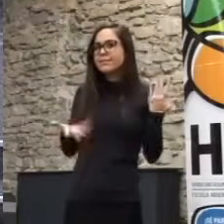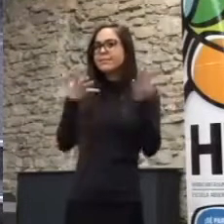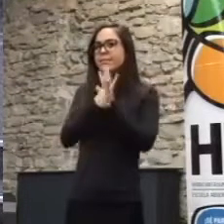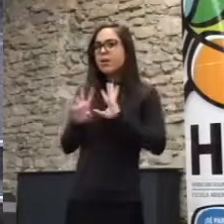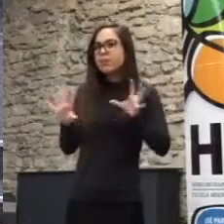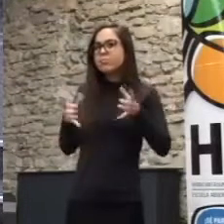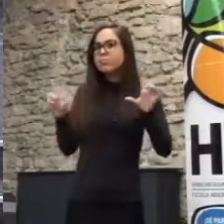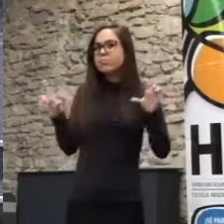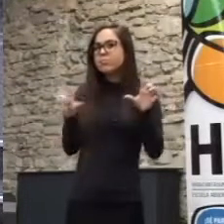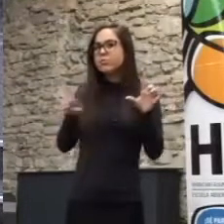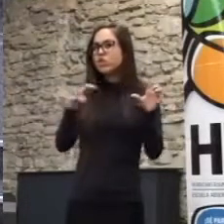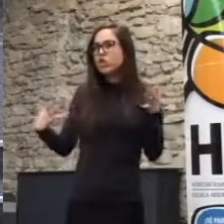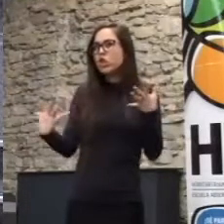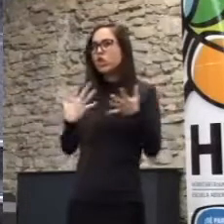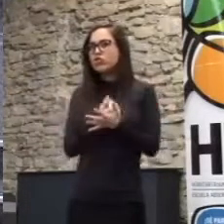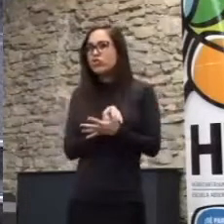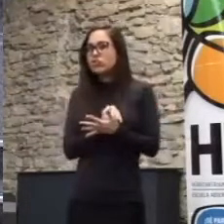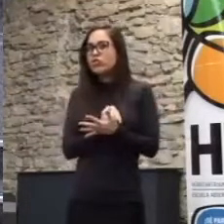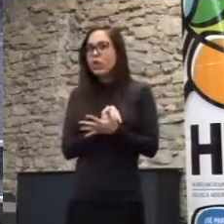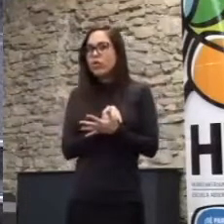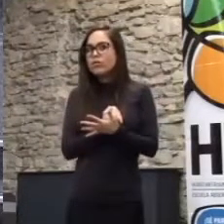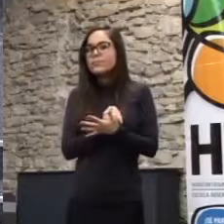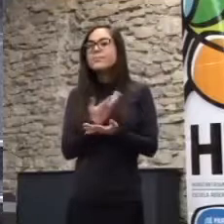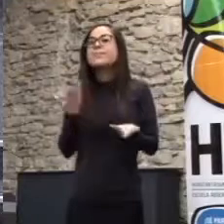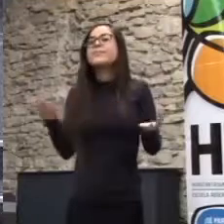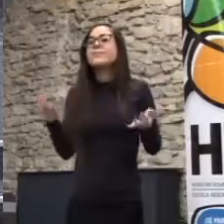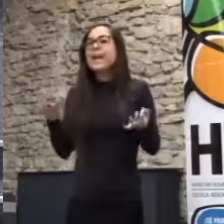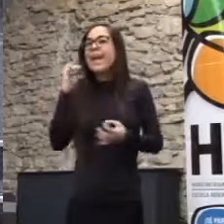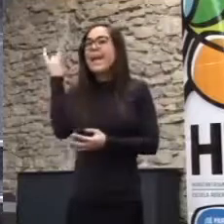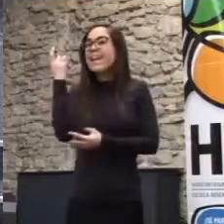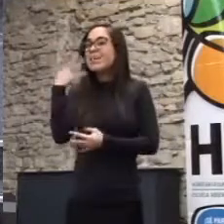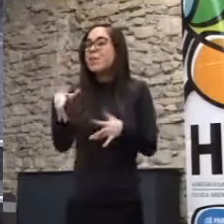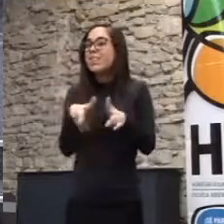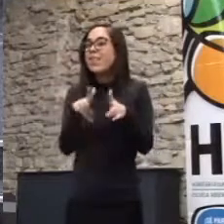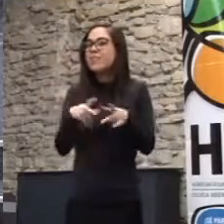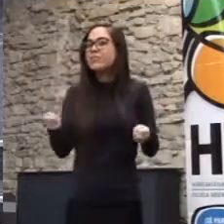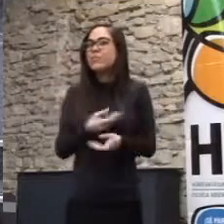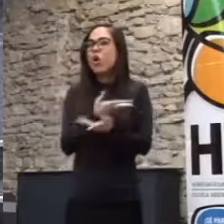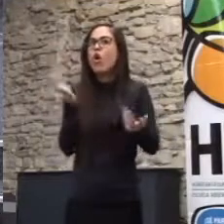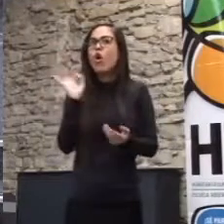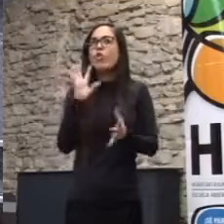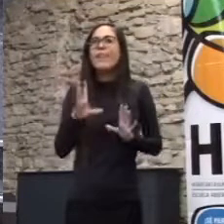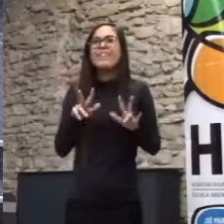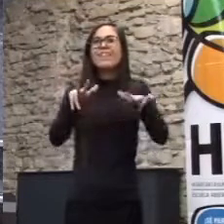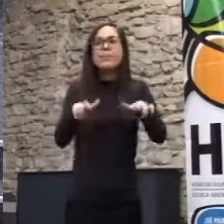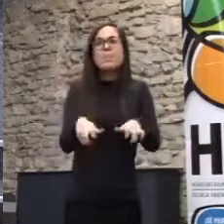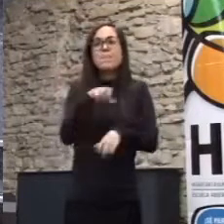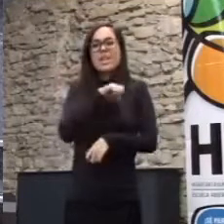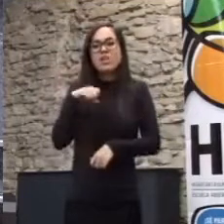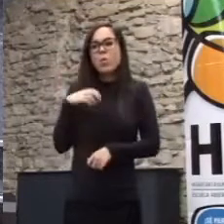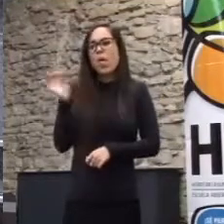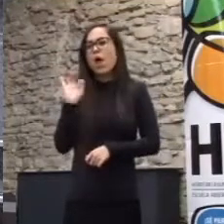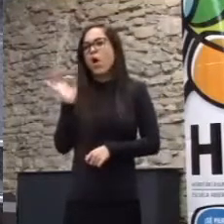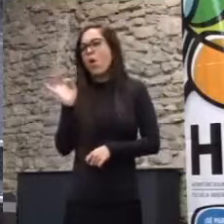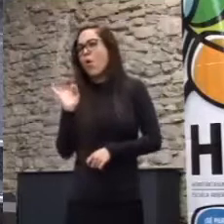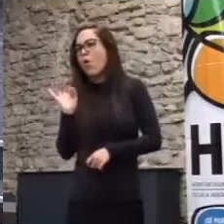bloque hermético, hay medios de comunicación local en manos de asambleas ciudadanas, hay medios de comunicación local de iniciativa particular, hay medios de comunicación